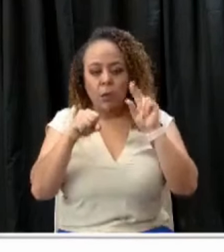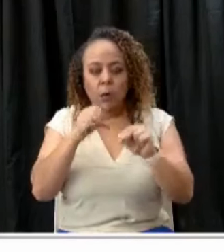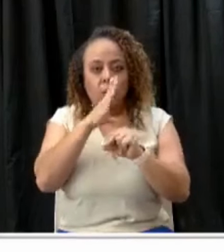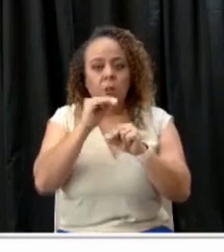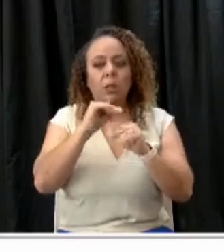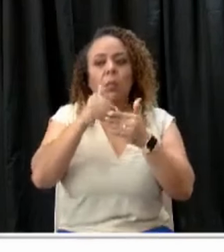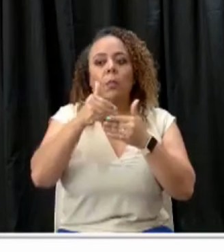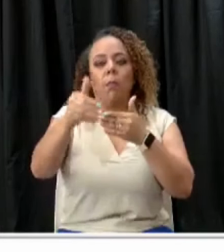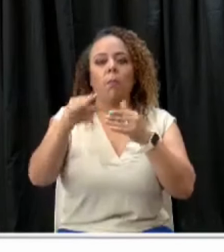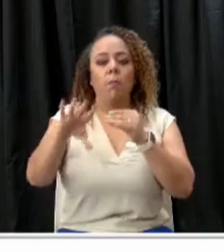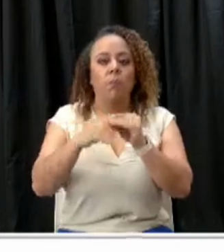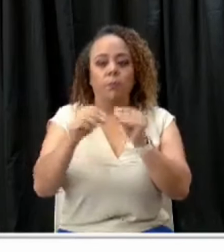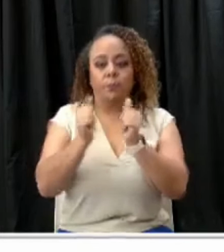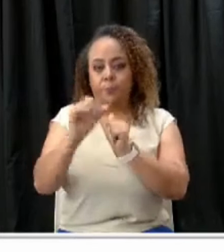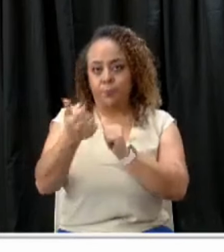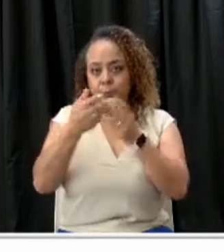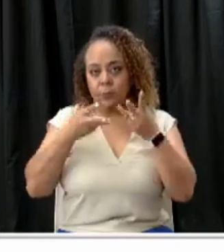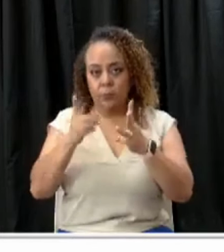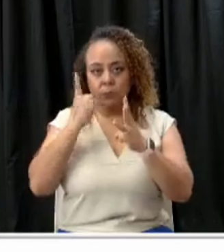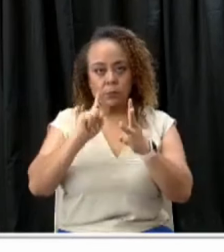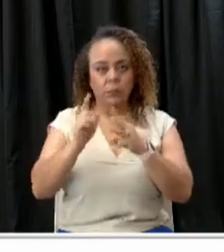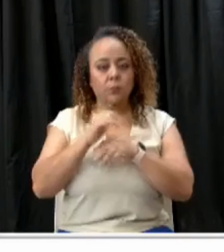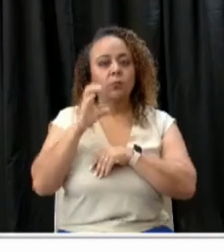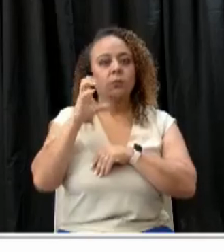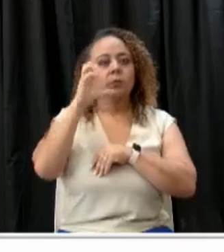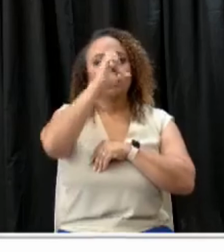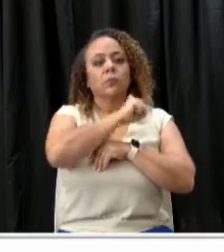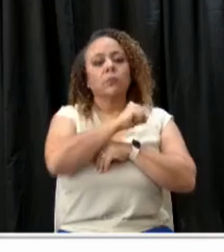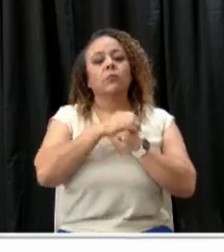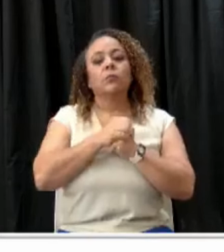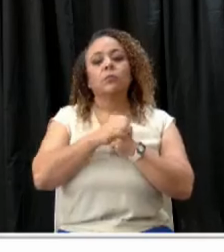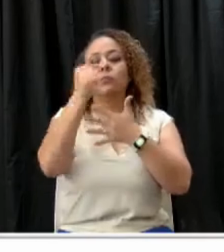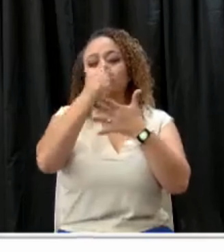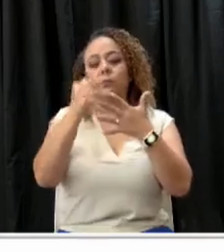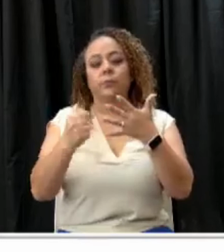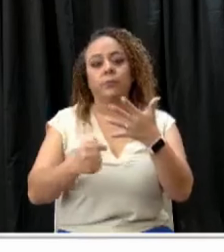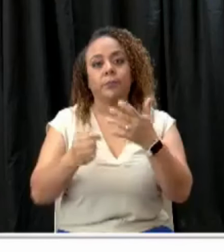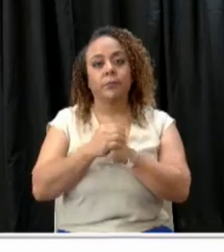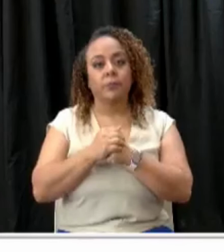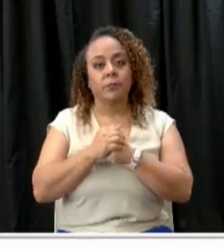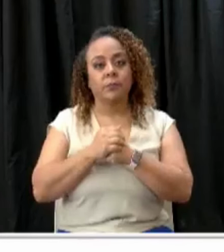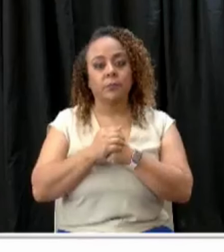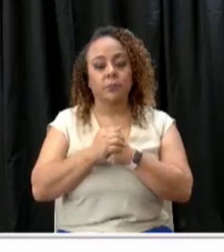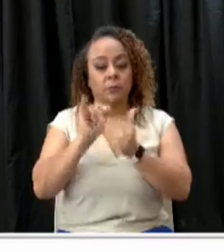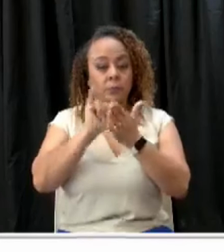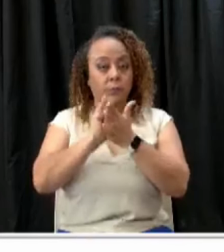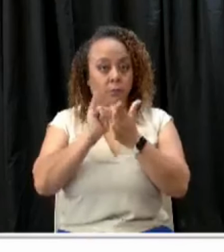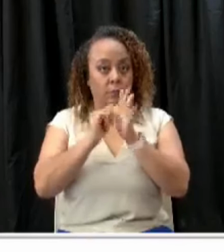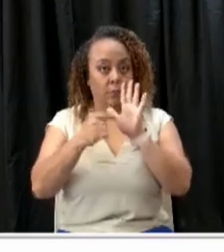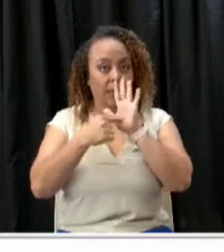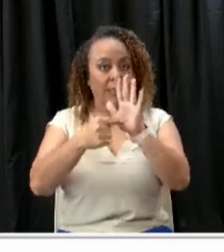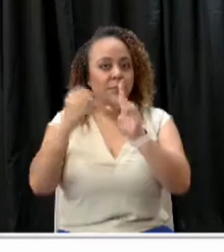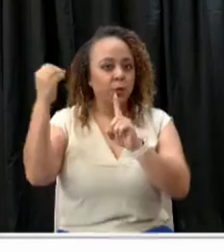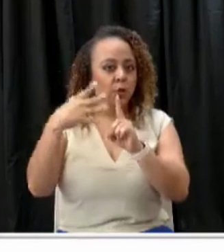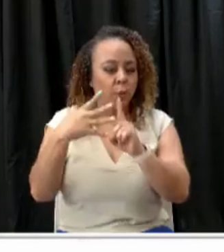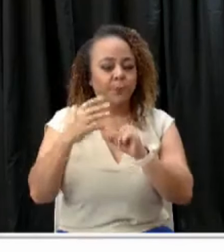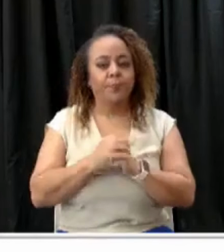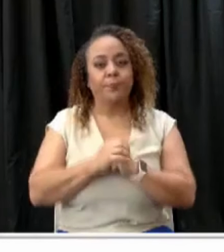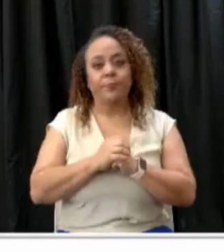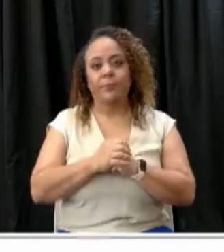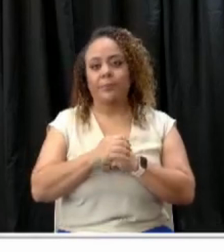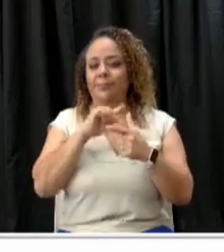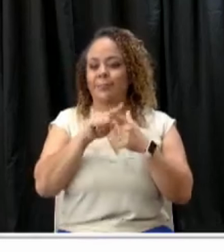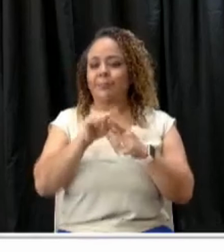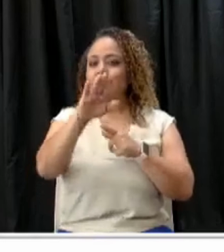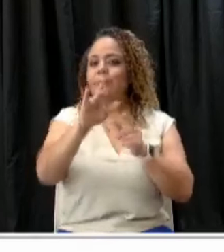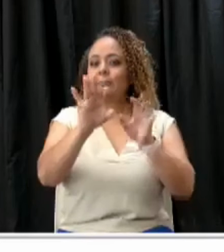otras metodologías para ya entrar a identificar cuáles son los factores que están determinando esa exposición. Pero importantísimo